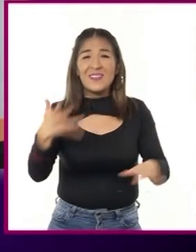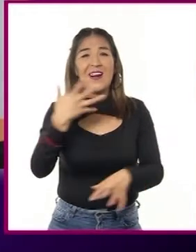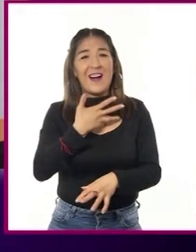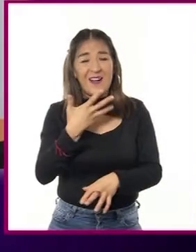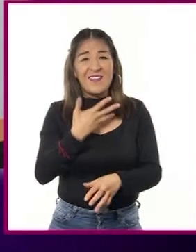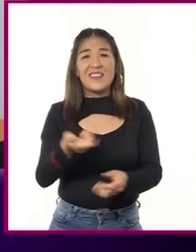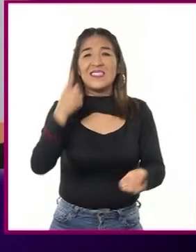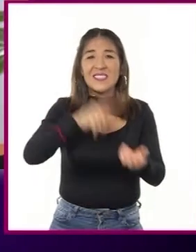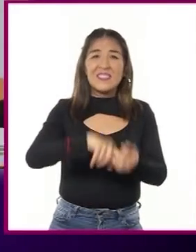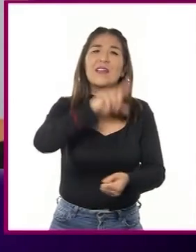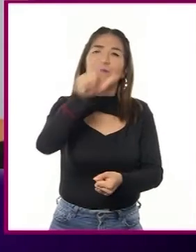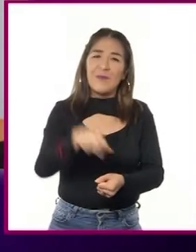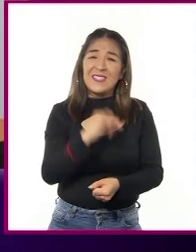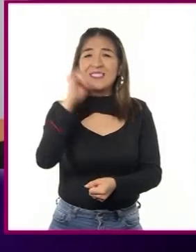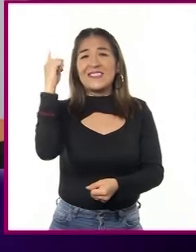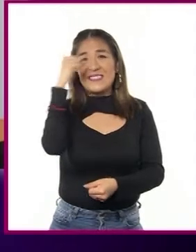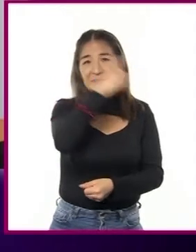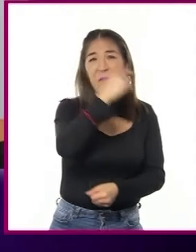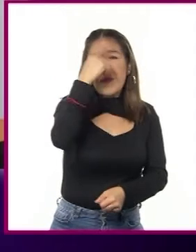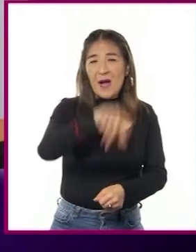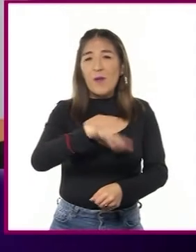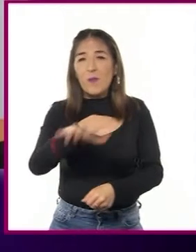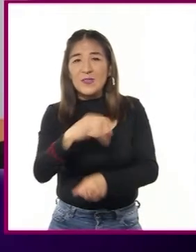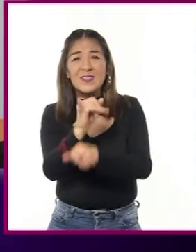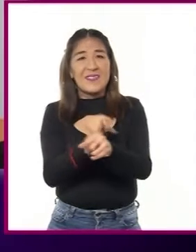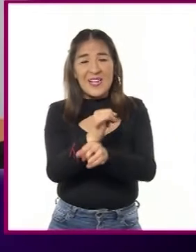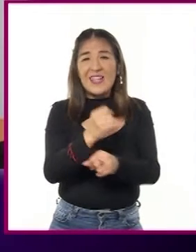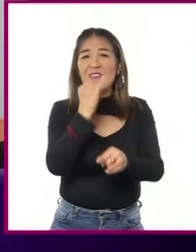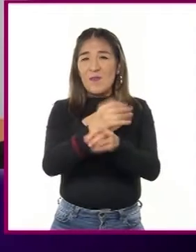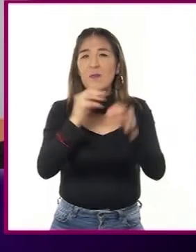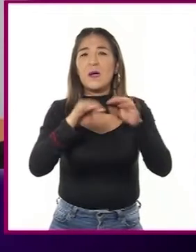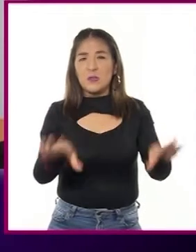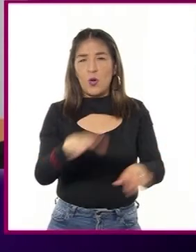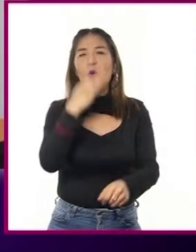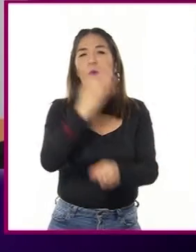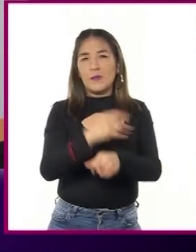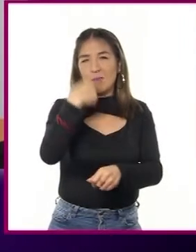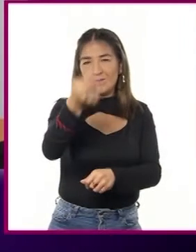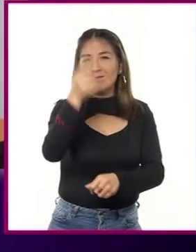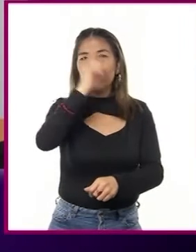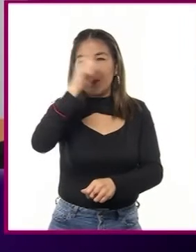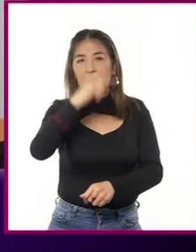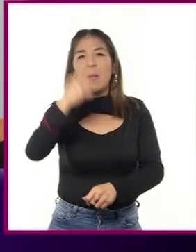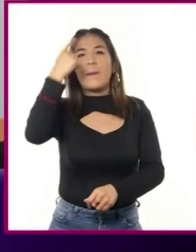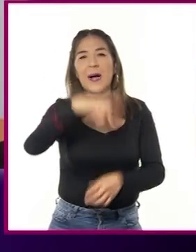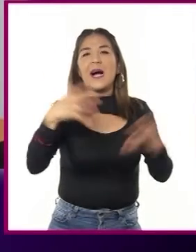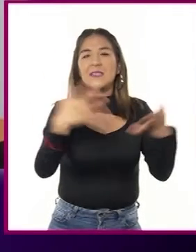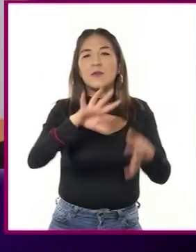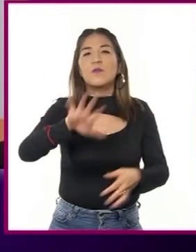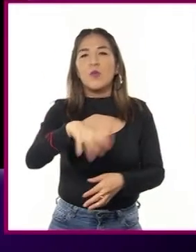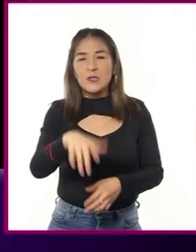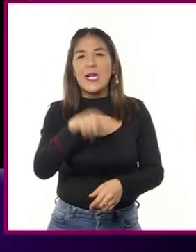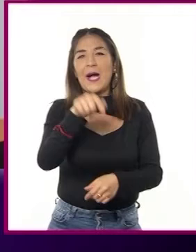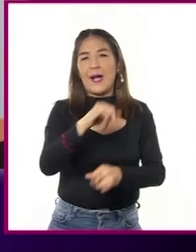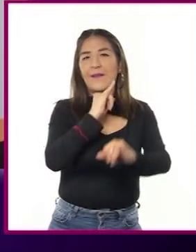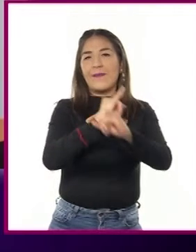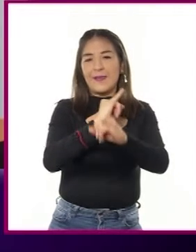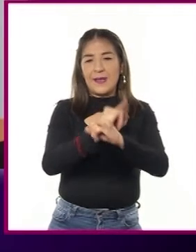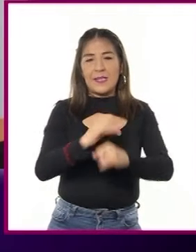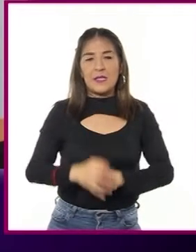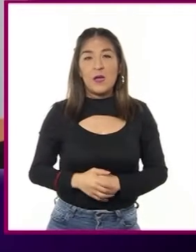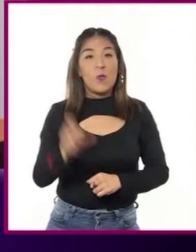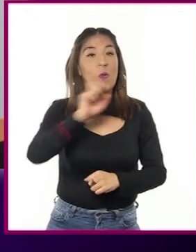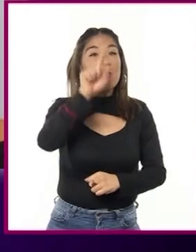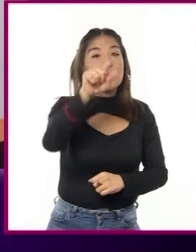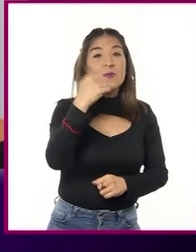poco complicada la búsqueda? En esta ocasión, revisaremos algunas recomendaciones para realizar búsquedas en Internet. Cuando